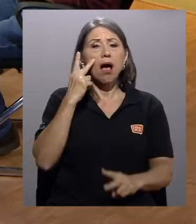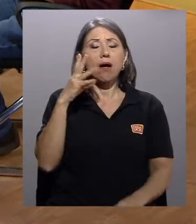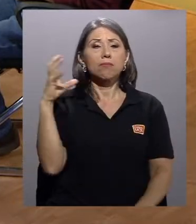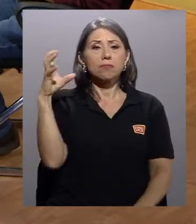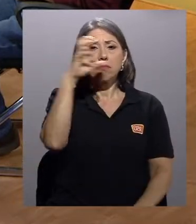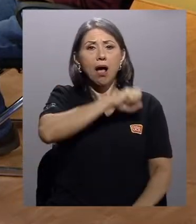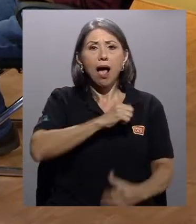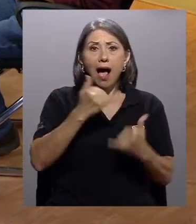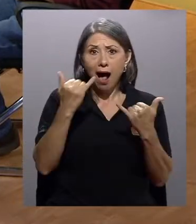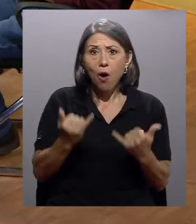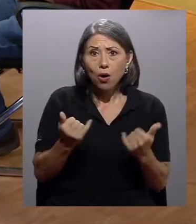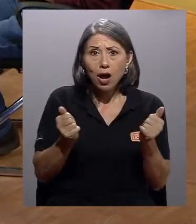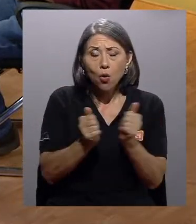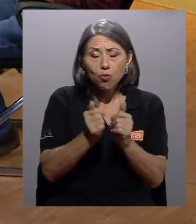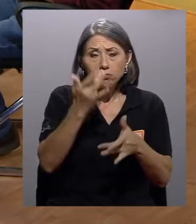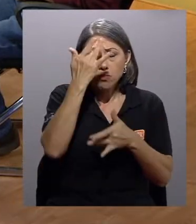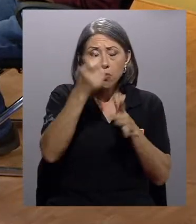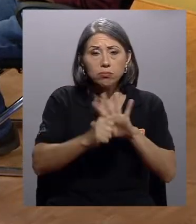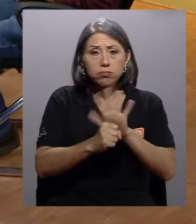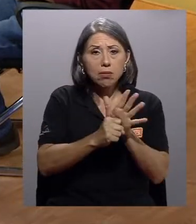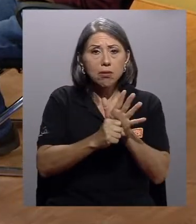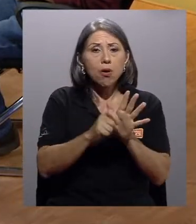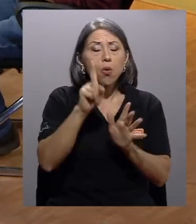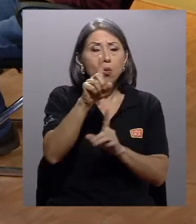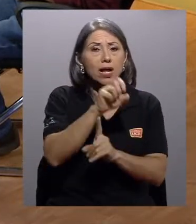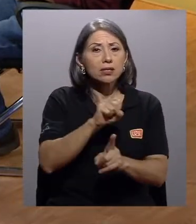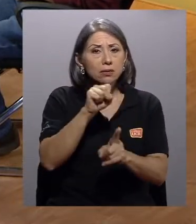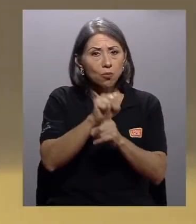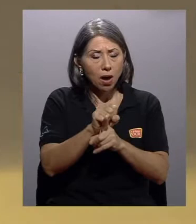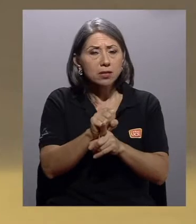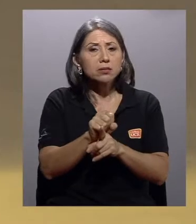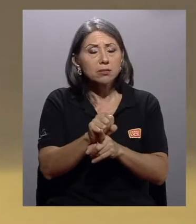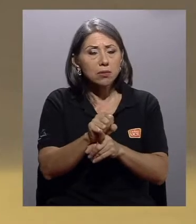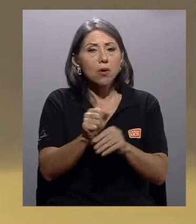vemos una pandemia, una situación